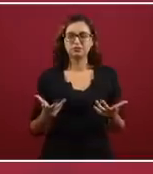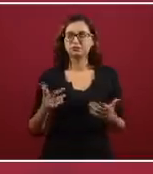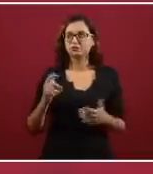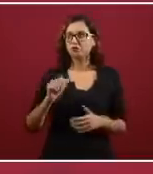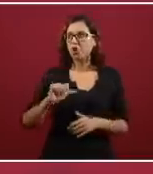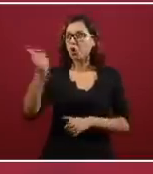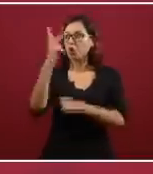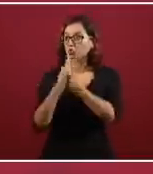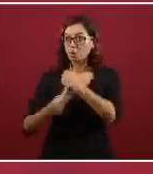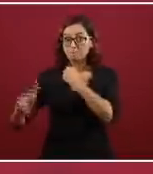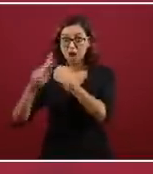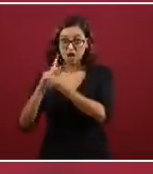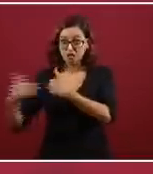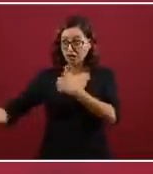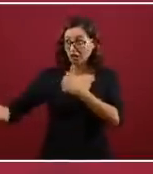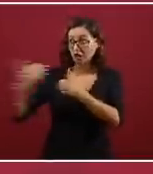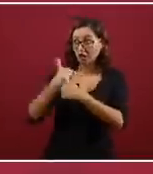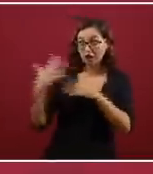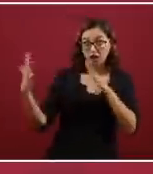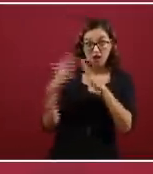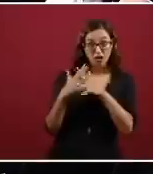soberanía. Hoy